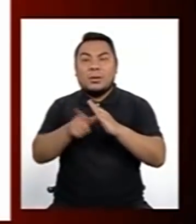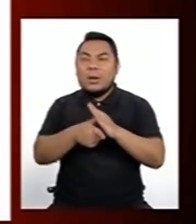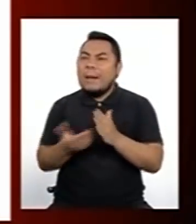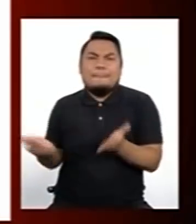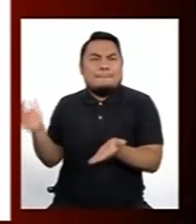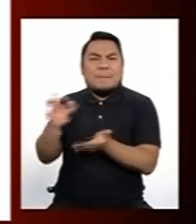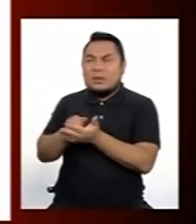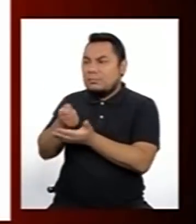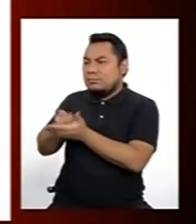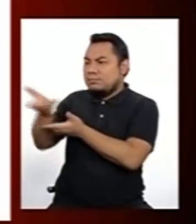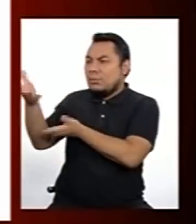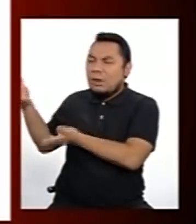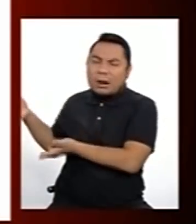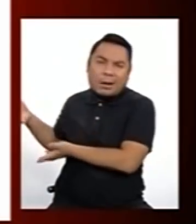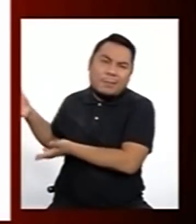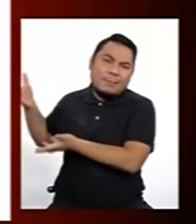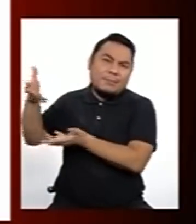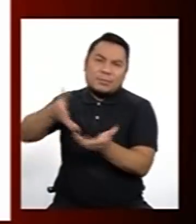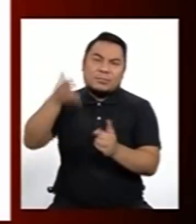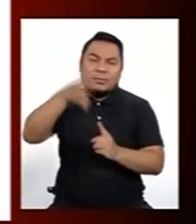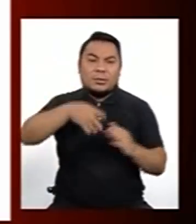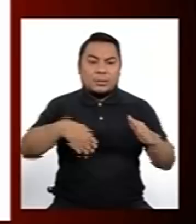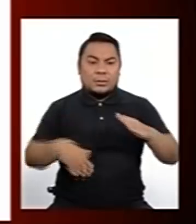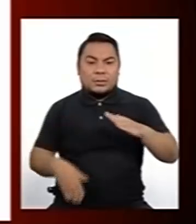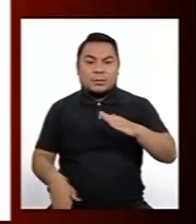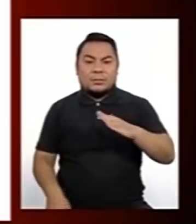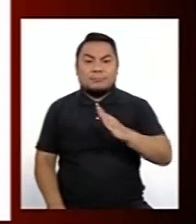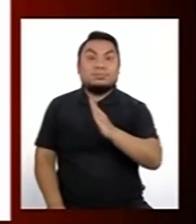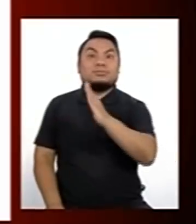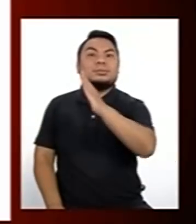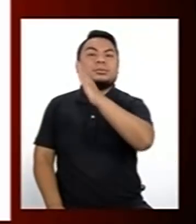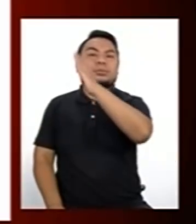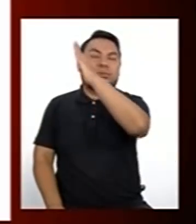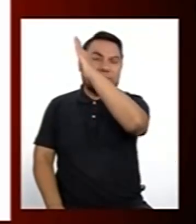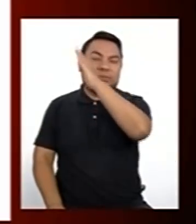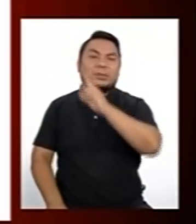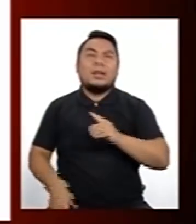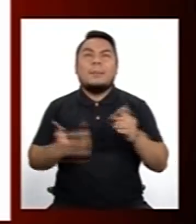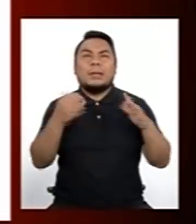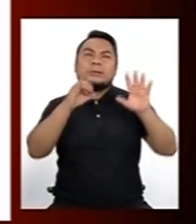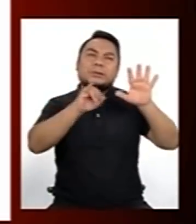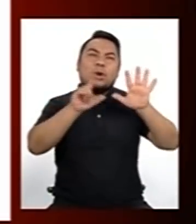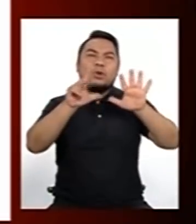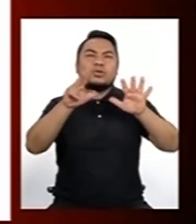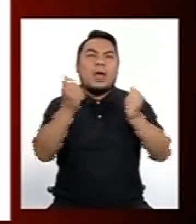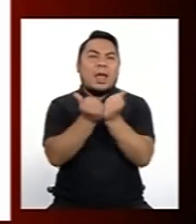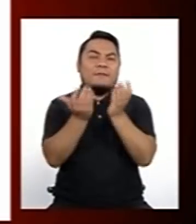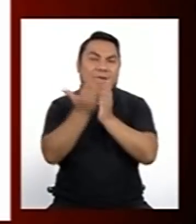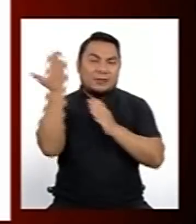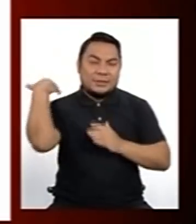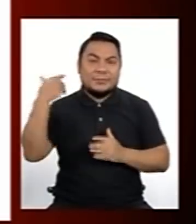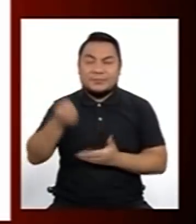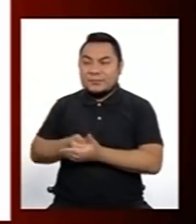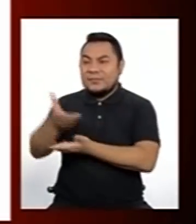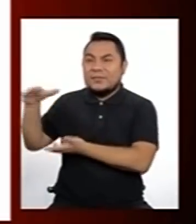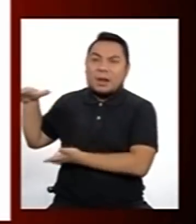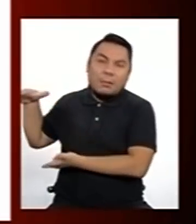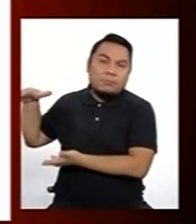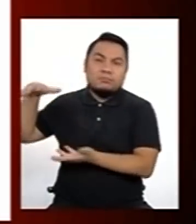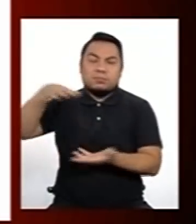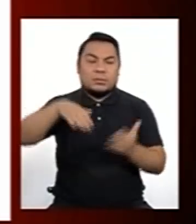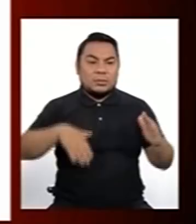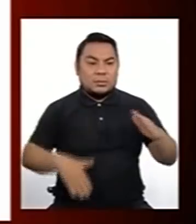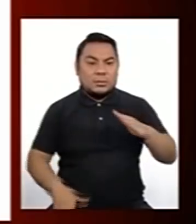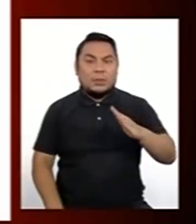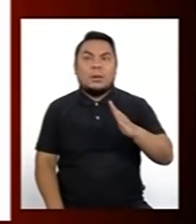más o menos el 6-8 de abril, que comenzamos a tomar de manera intensa una mayor cantidad de pruebas, y